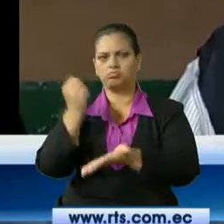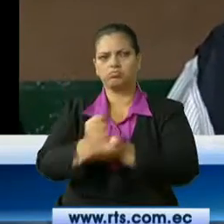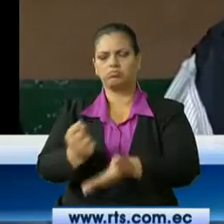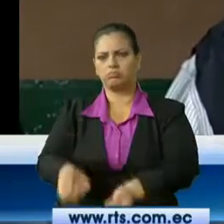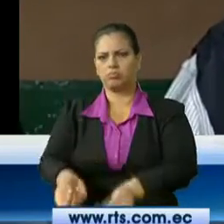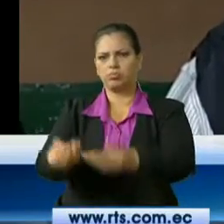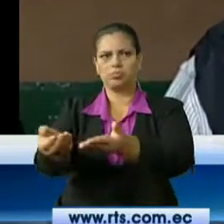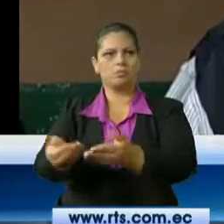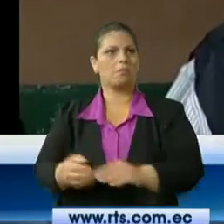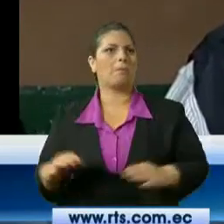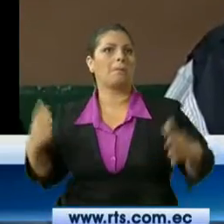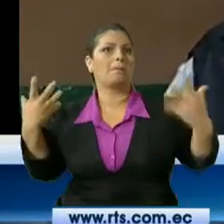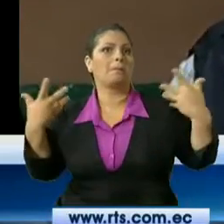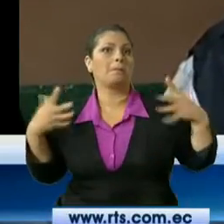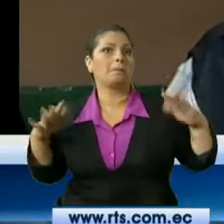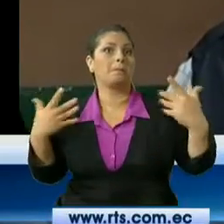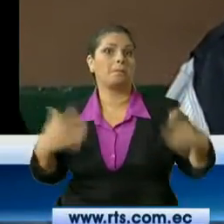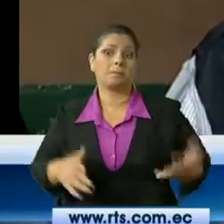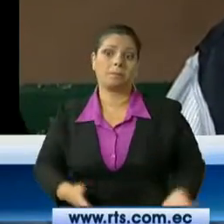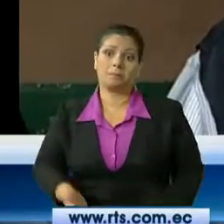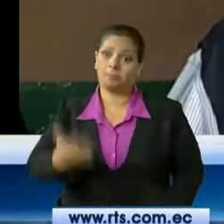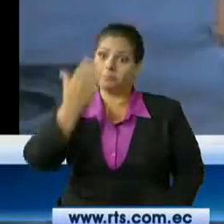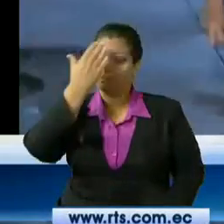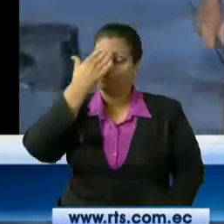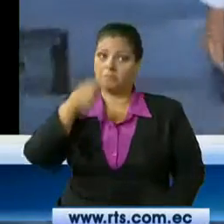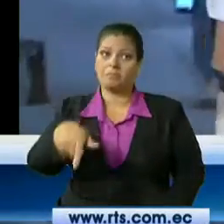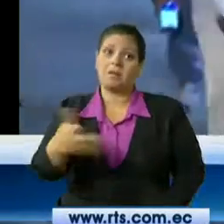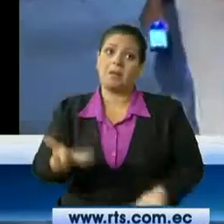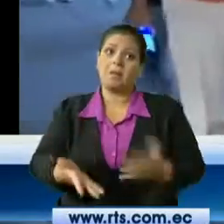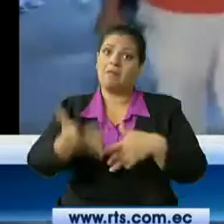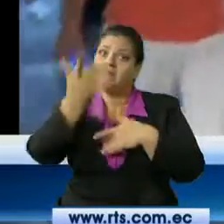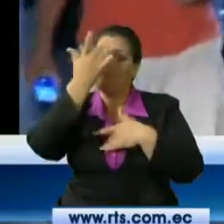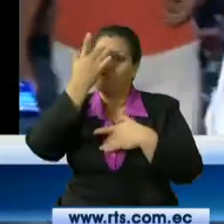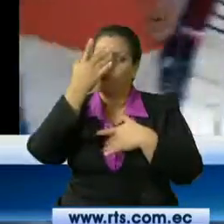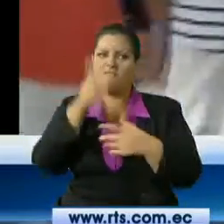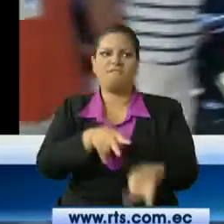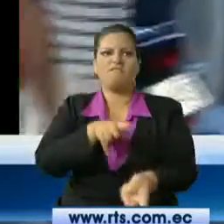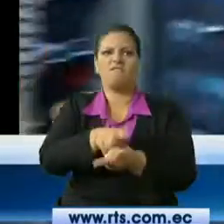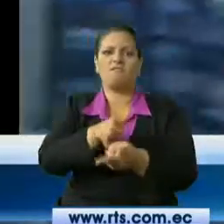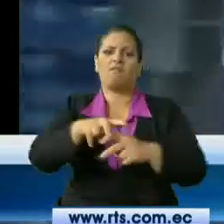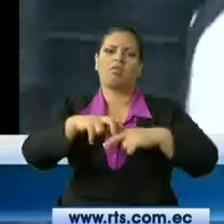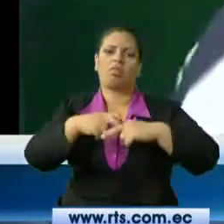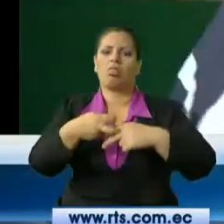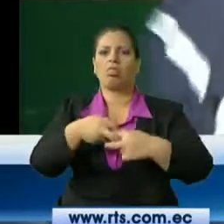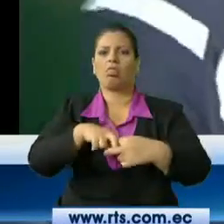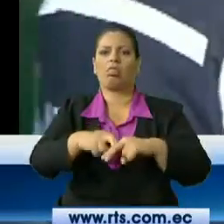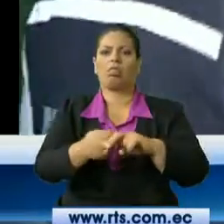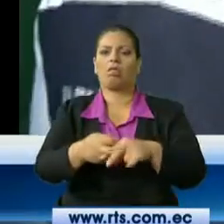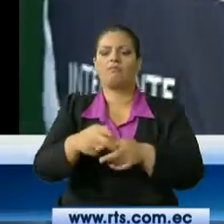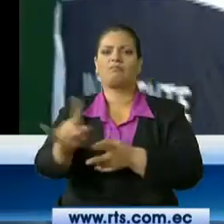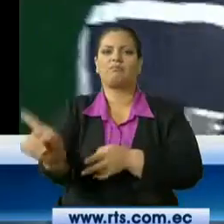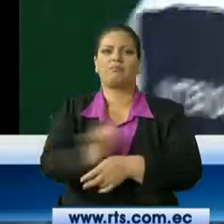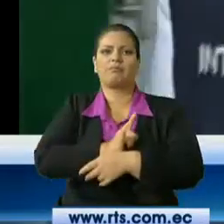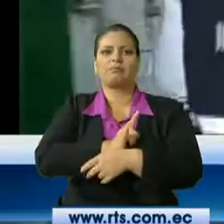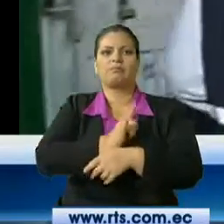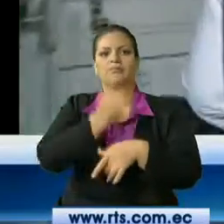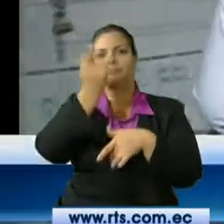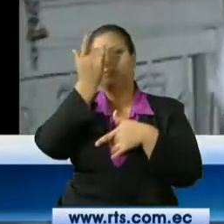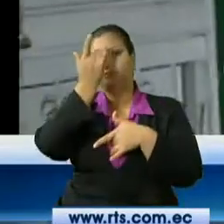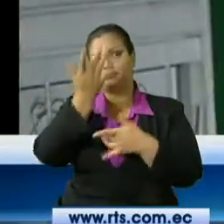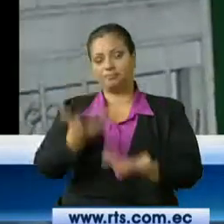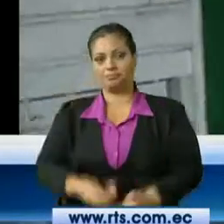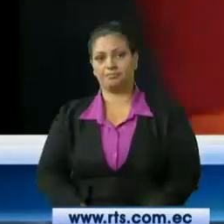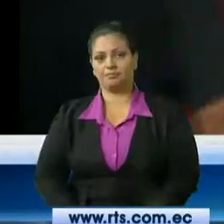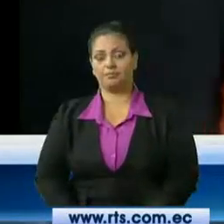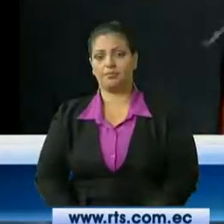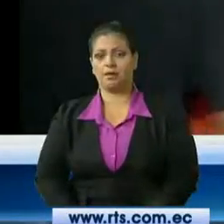es exponer a la ciudadanía a posibles contagios. A menos de una cuadra, otro local también fue cerrado. Fueron encontrados menores de edad en